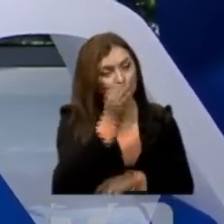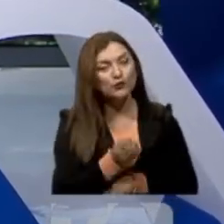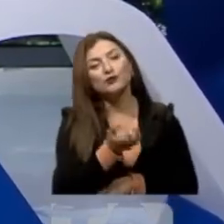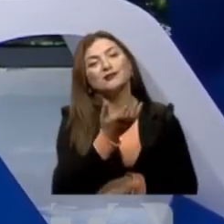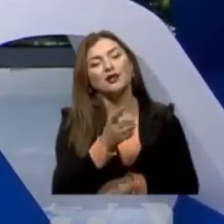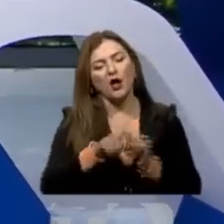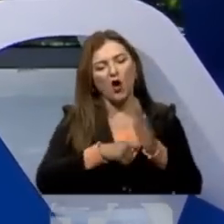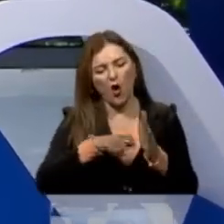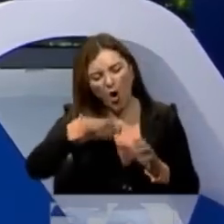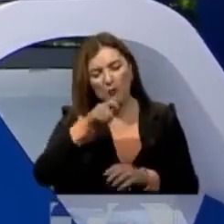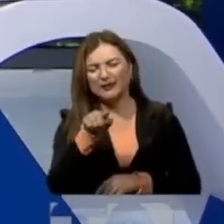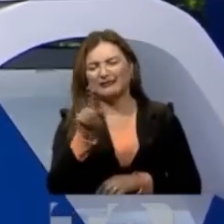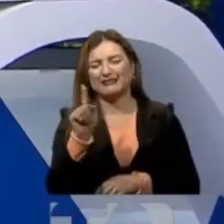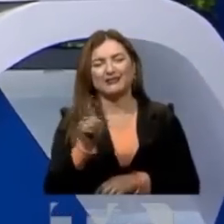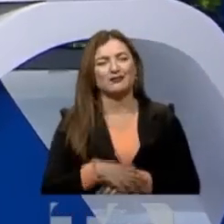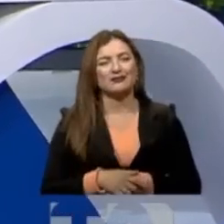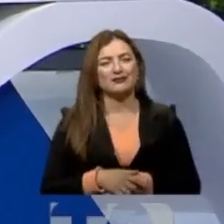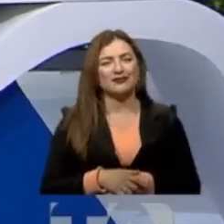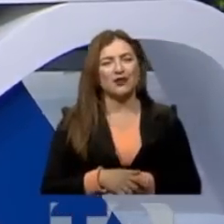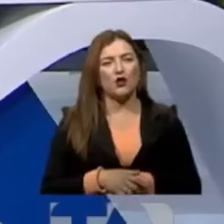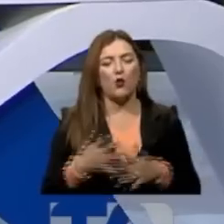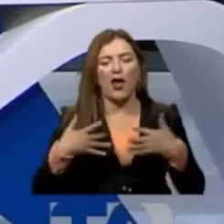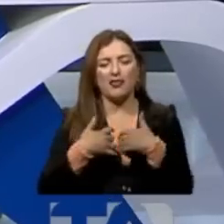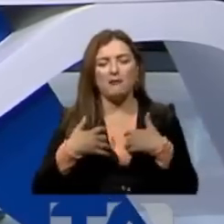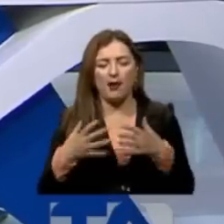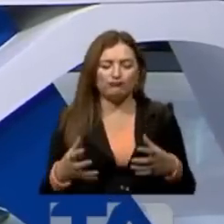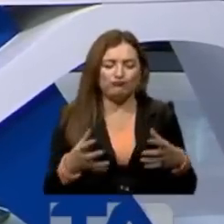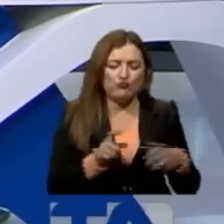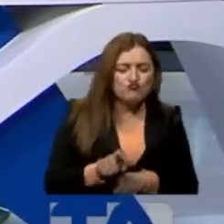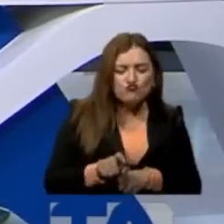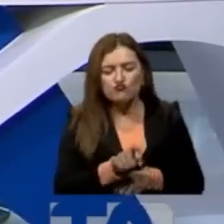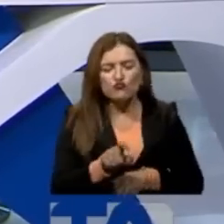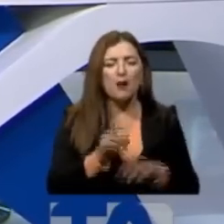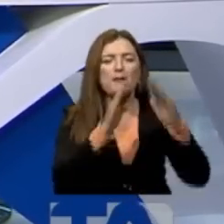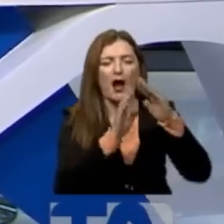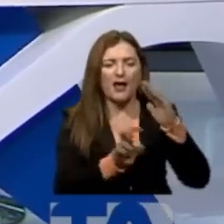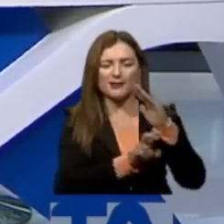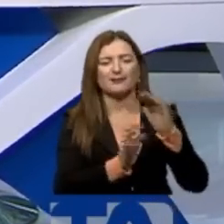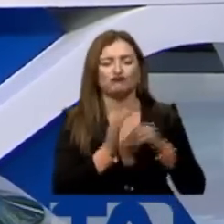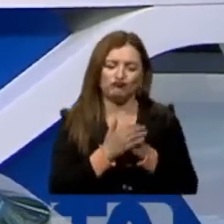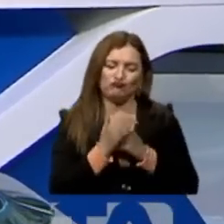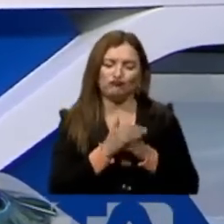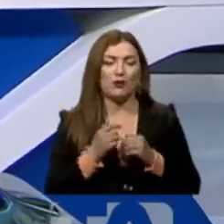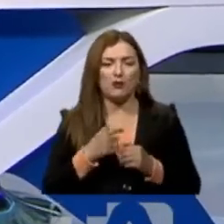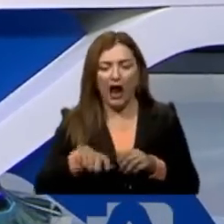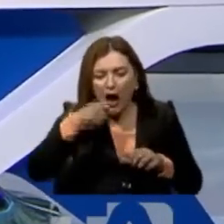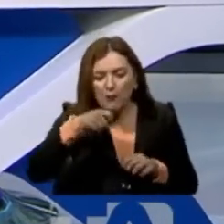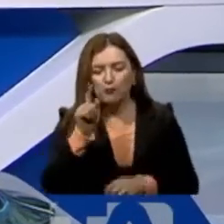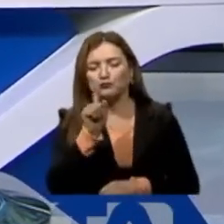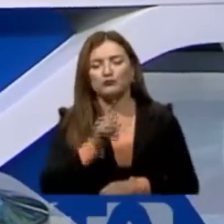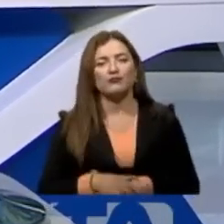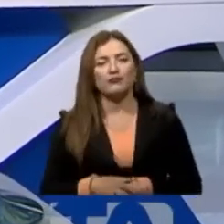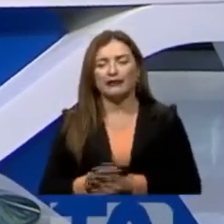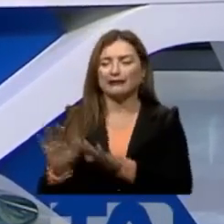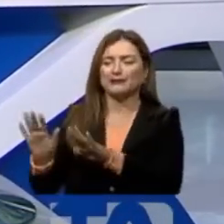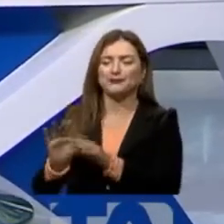¿cierto? No, no, yo no como. Mascota, tal vez, para tener en la casita y que recorra la casa, sí, pero no, no me lo como. No, no, mejor no. Deje así.